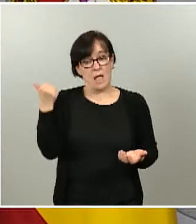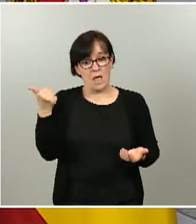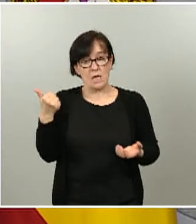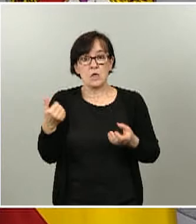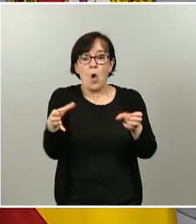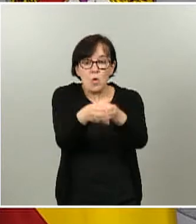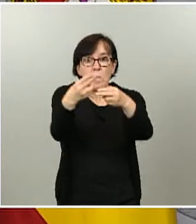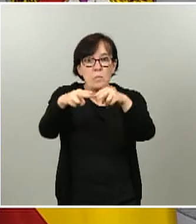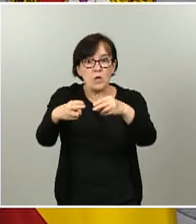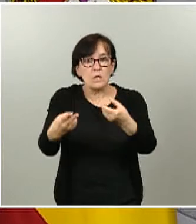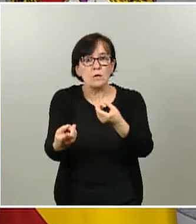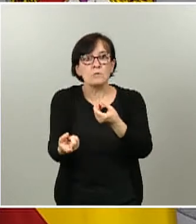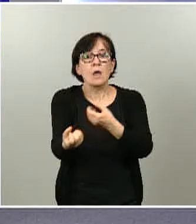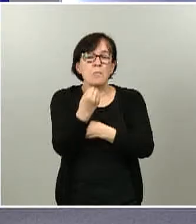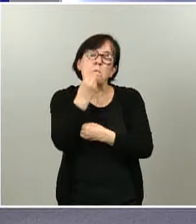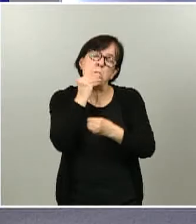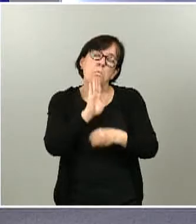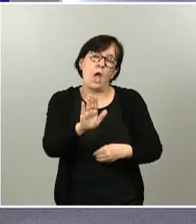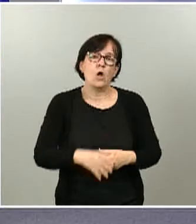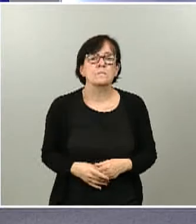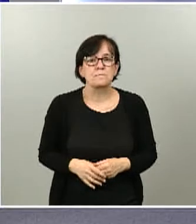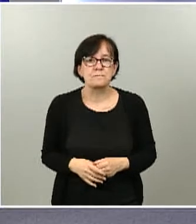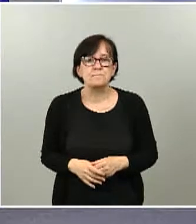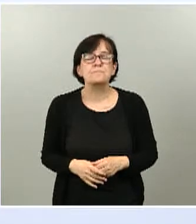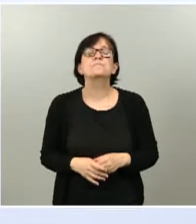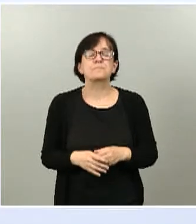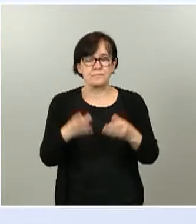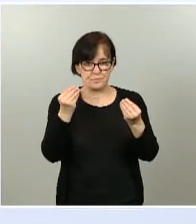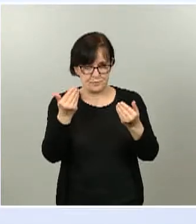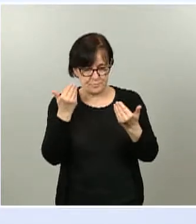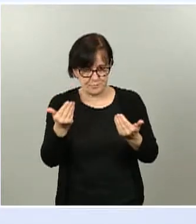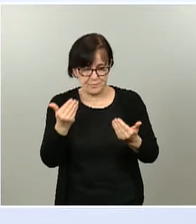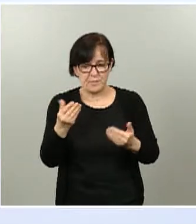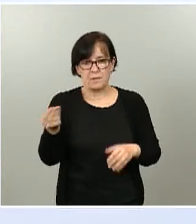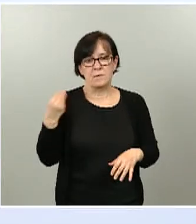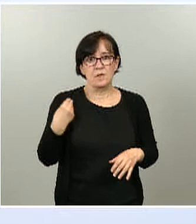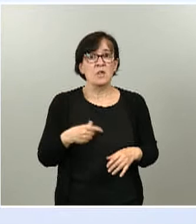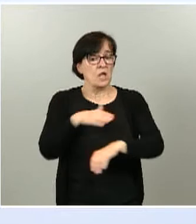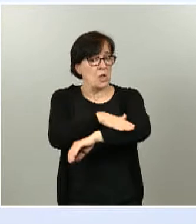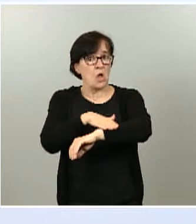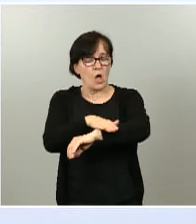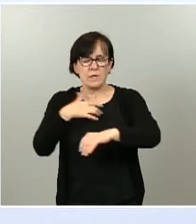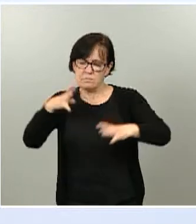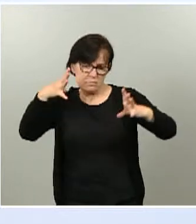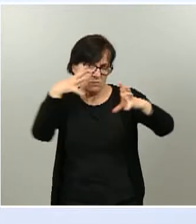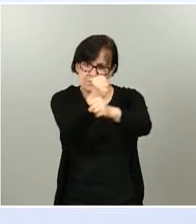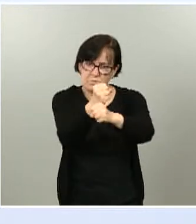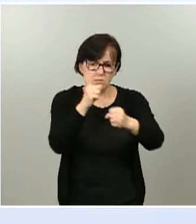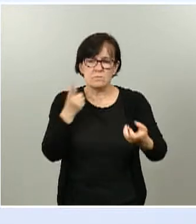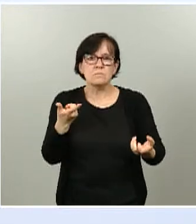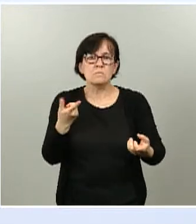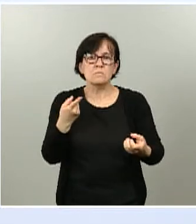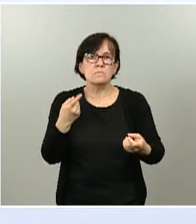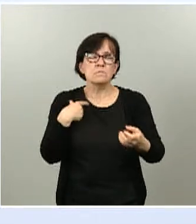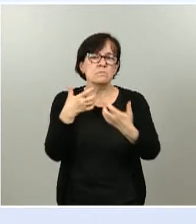sumen, mejor. Muchas gracias, Juan Carlos, por su pregunta. Bien, el Gobierno está centrado ahora en combatir el COVID-19, en salvar